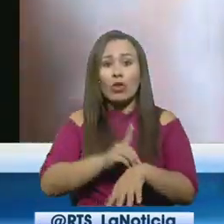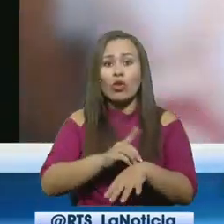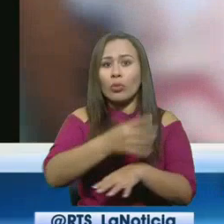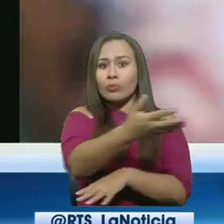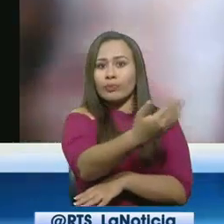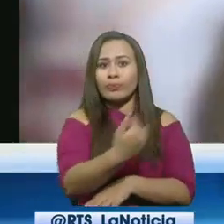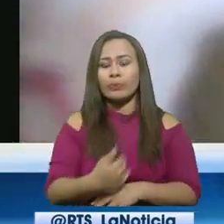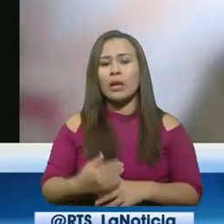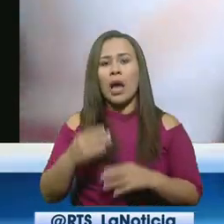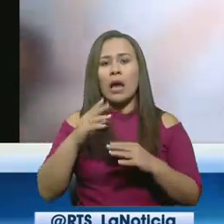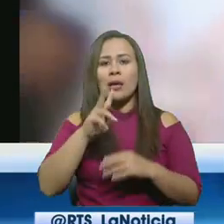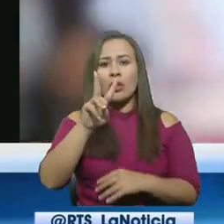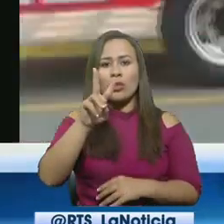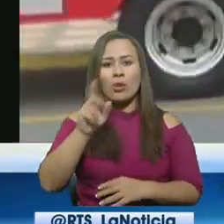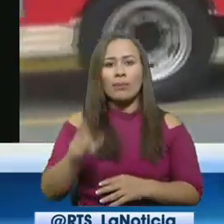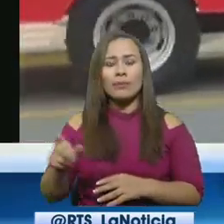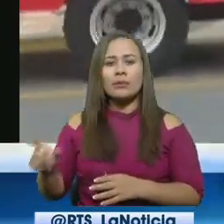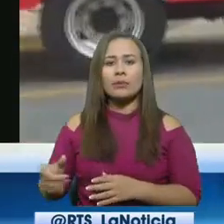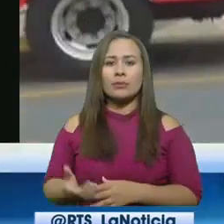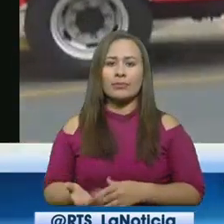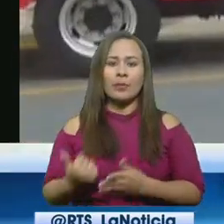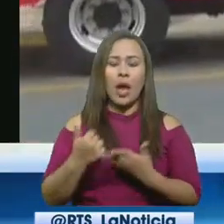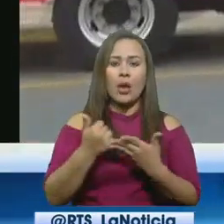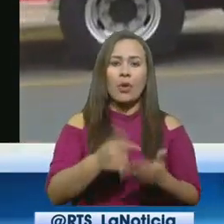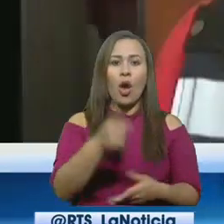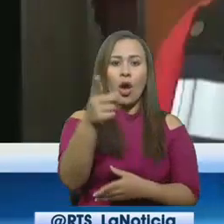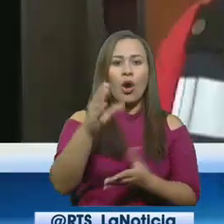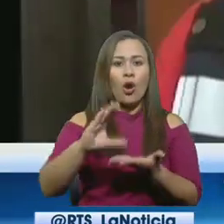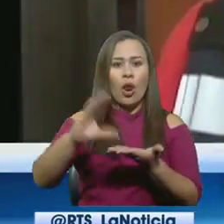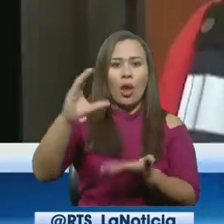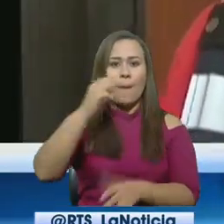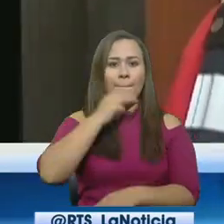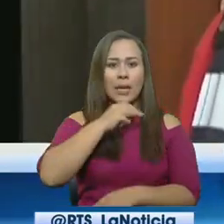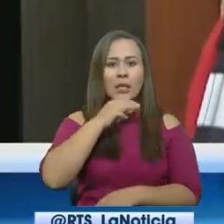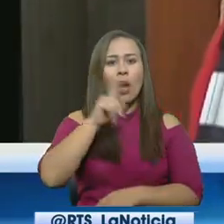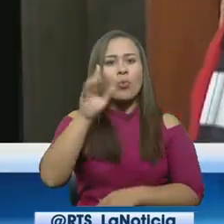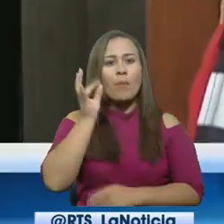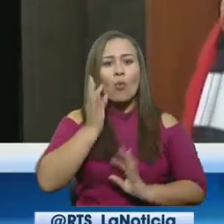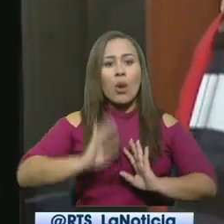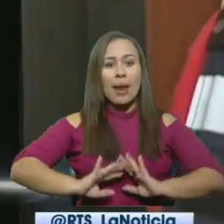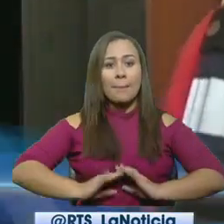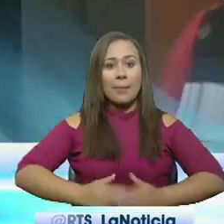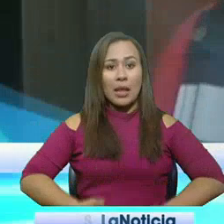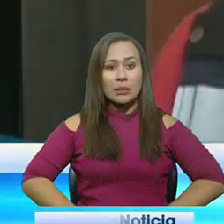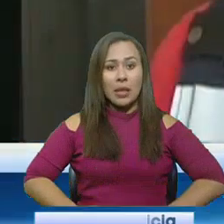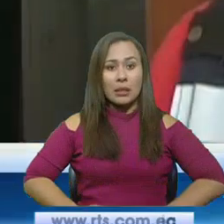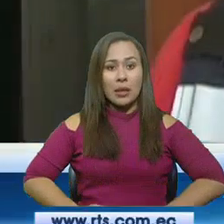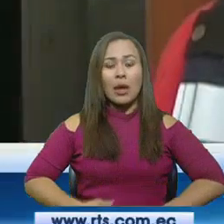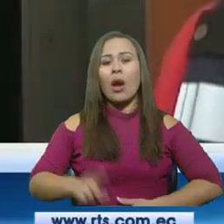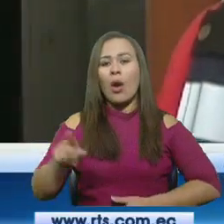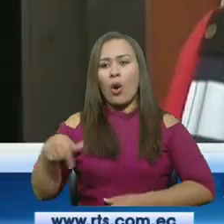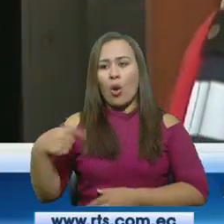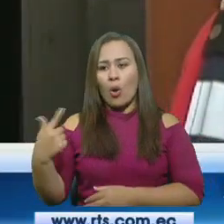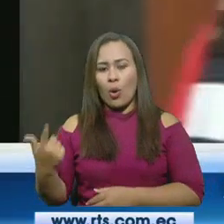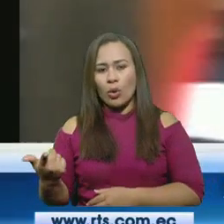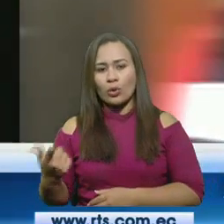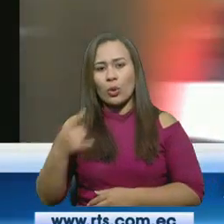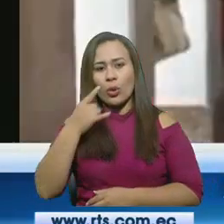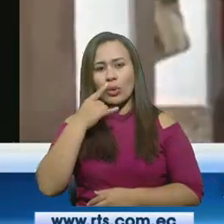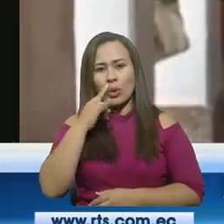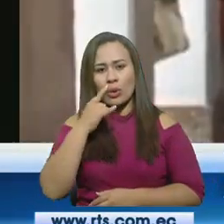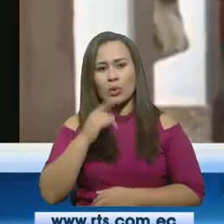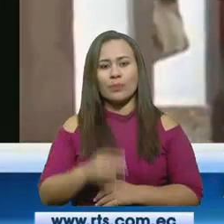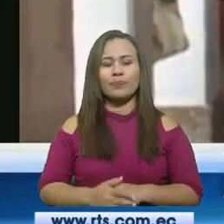Tuvimos dos asistencias médicas, una en el sector del Colegio Manta, una señora embarazada y otra en el sector de La Pradera, un niño de una escuela del